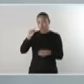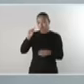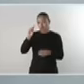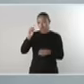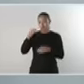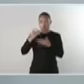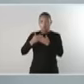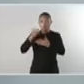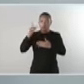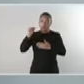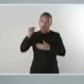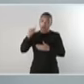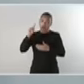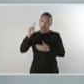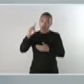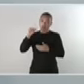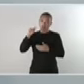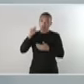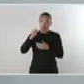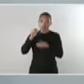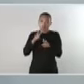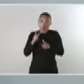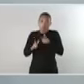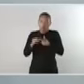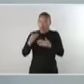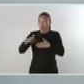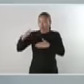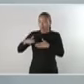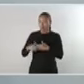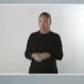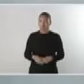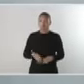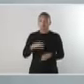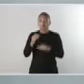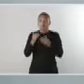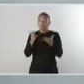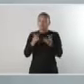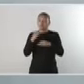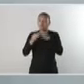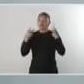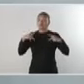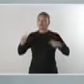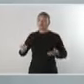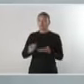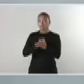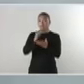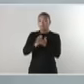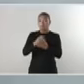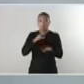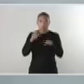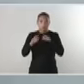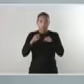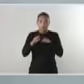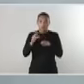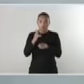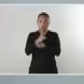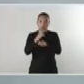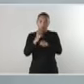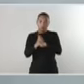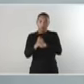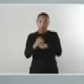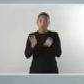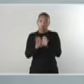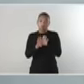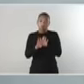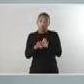decirles que en una convocatoria firme y abierta con todos los tamaulipecos habremos de trabajar como Dios manda como lo demanda